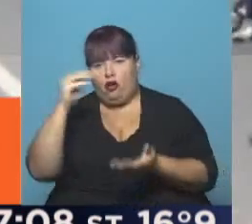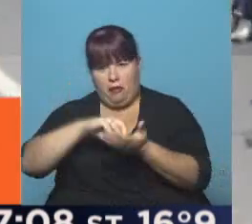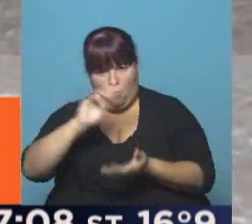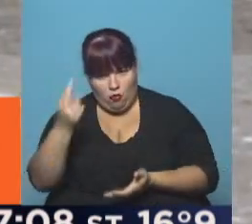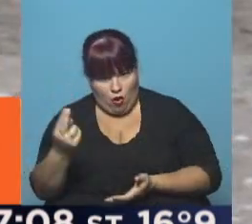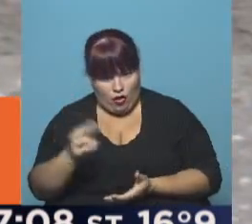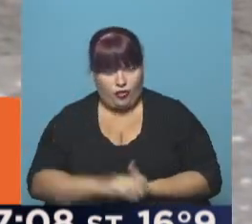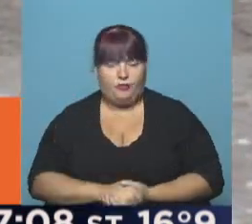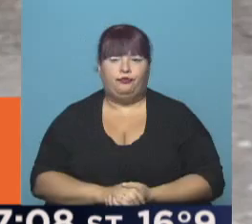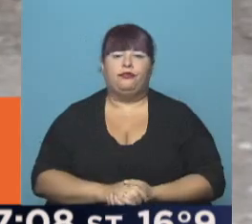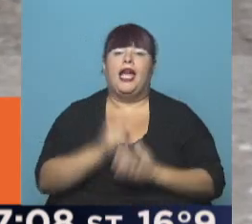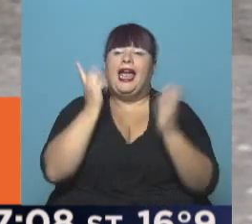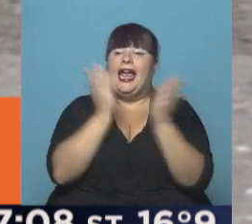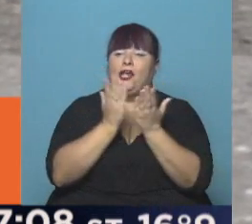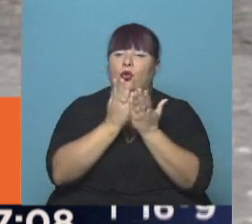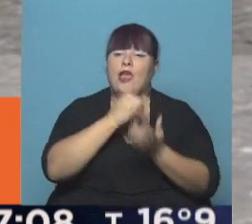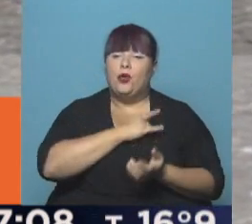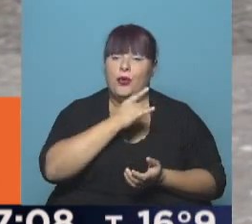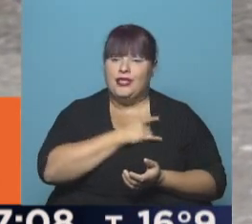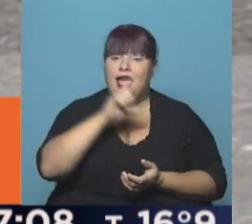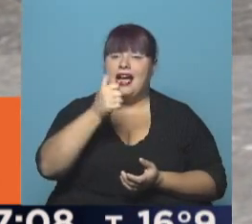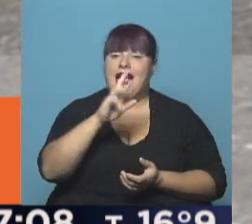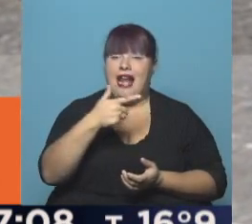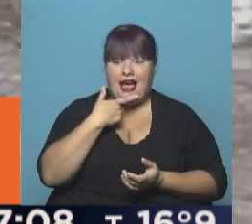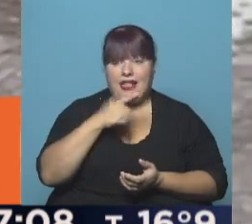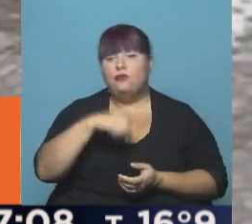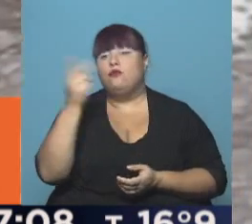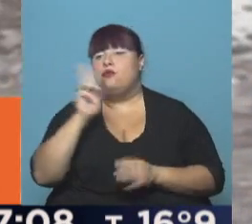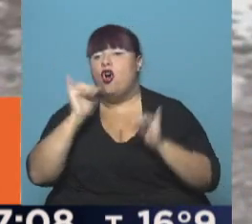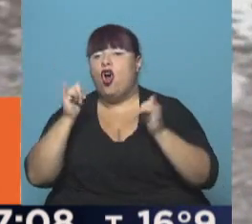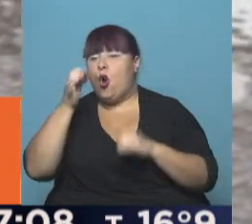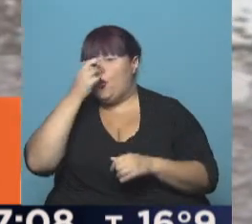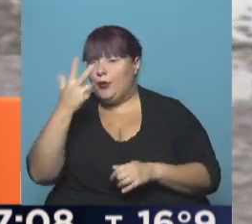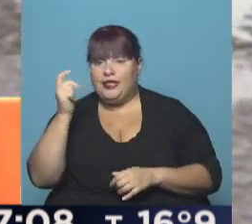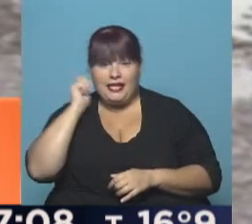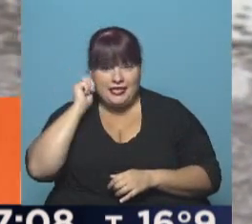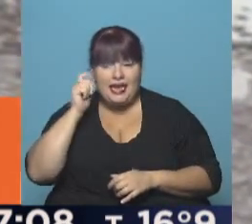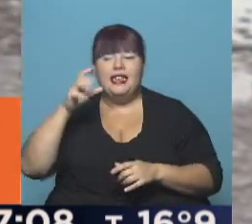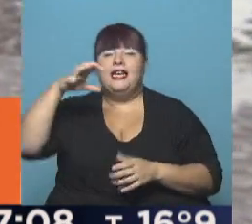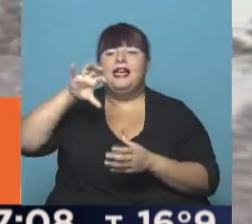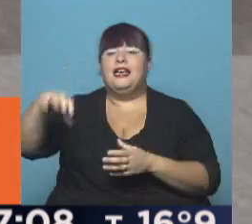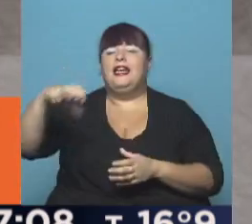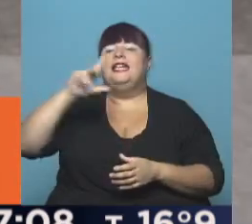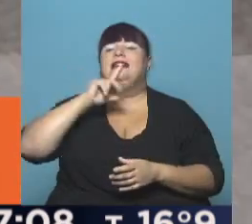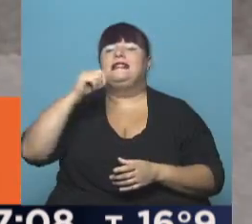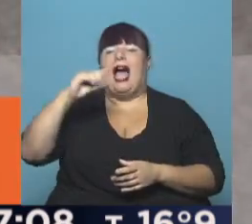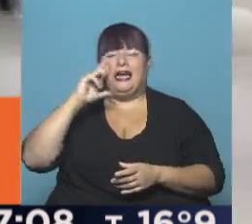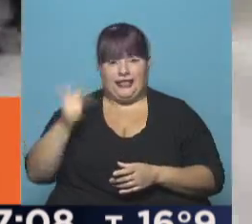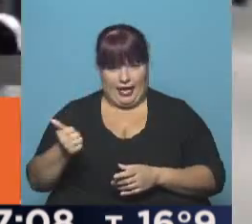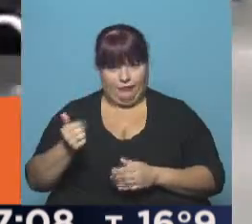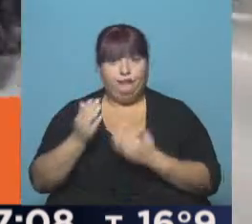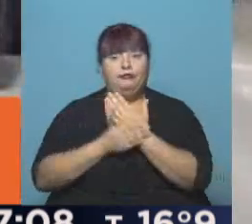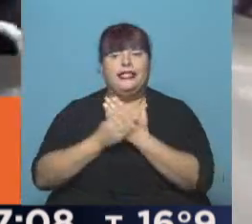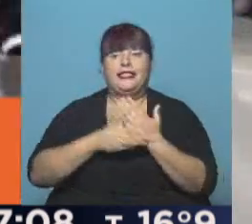más. Un estudiante universitario de Caracas y una joven de 23 años en el estado de Táchira. El